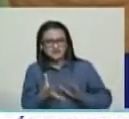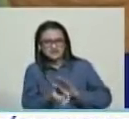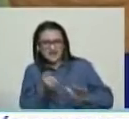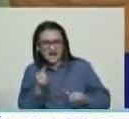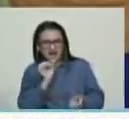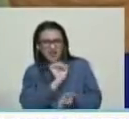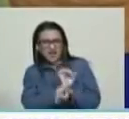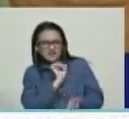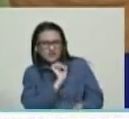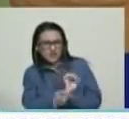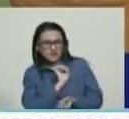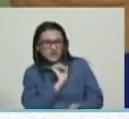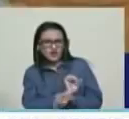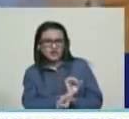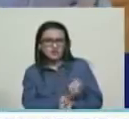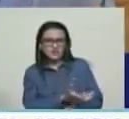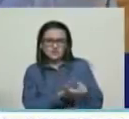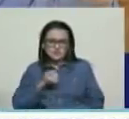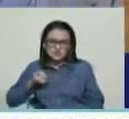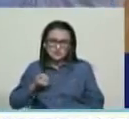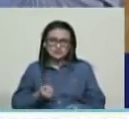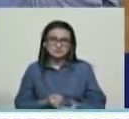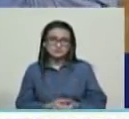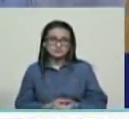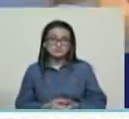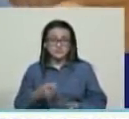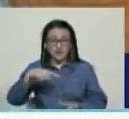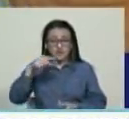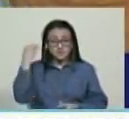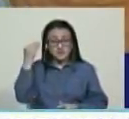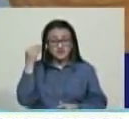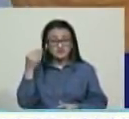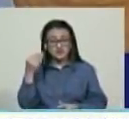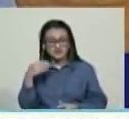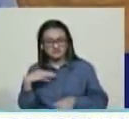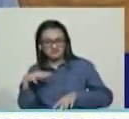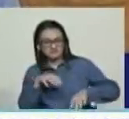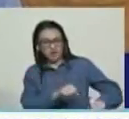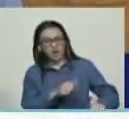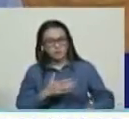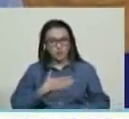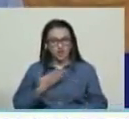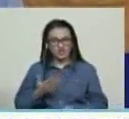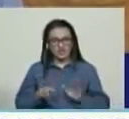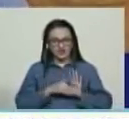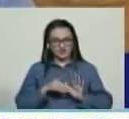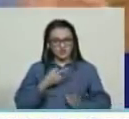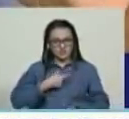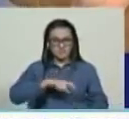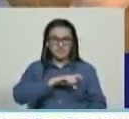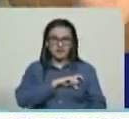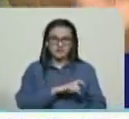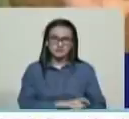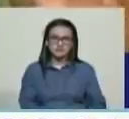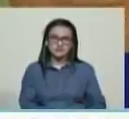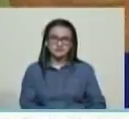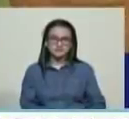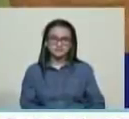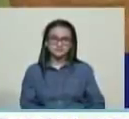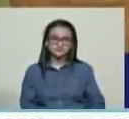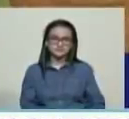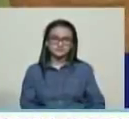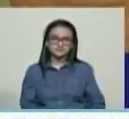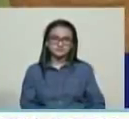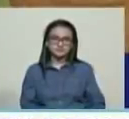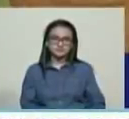esclavos, esclavos y más esclavos. Porque todavía se creen coloniales. Se creen que ellos están por encima de los